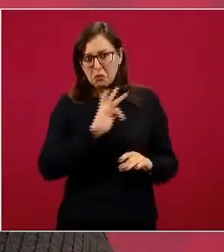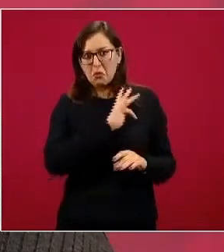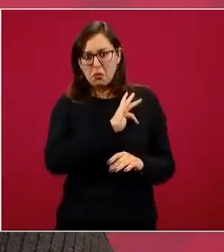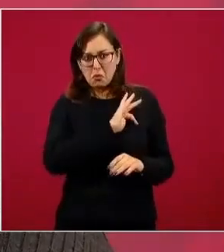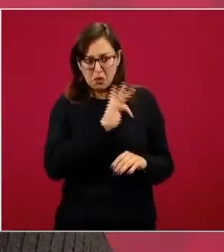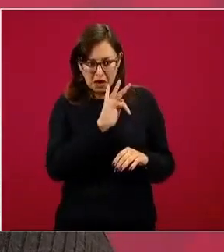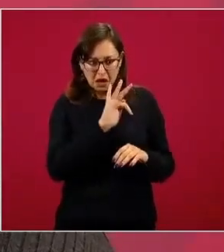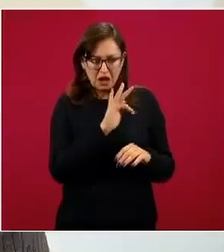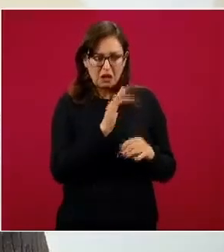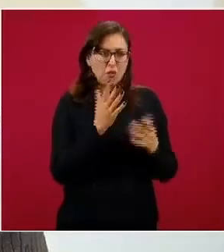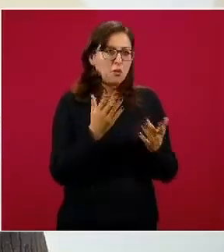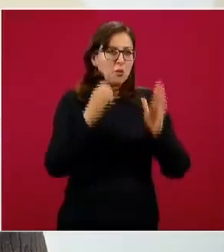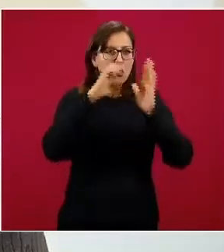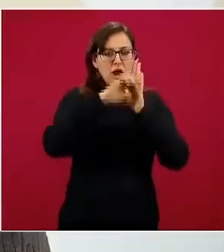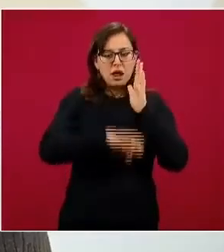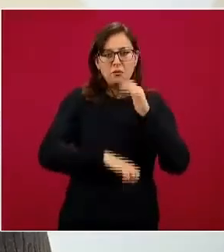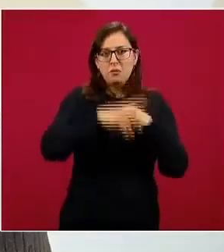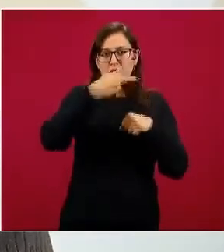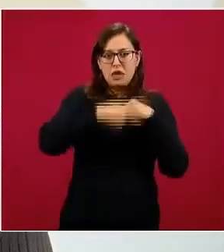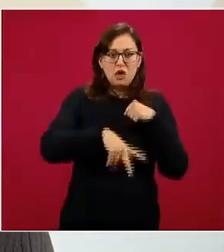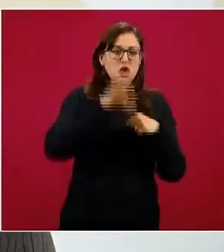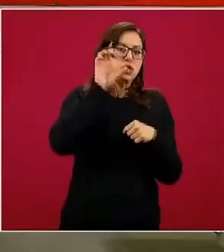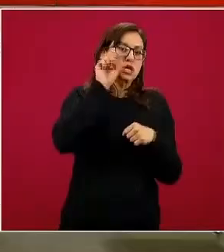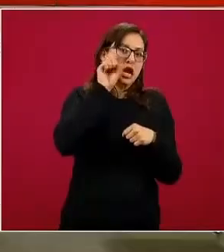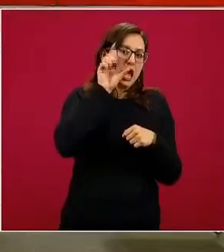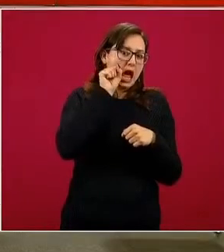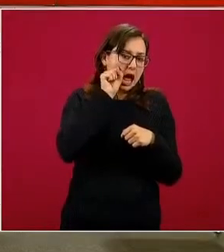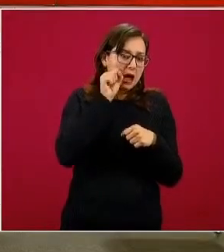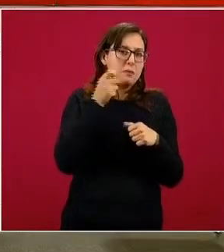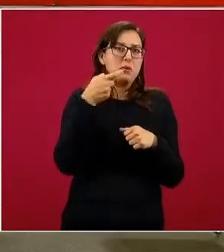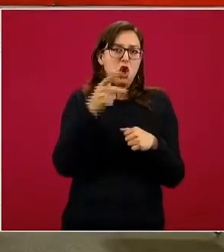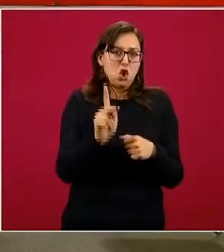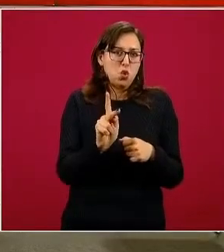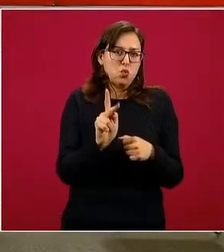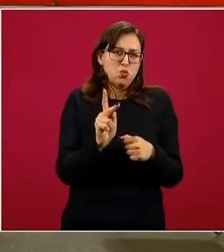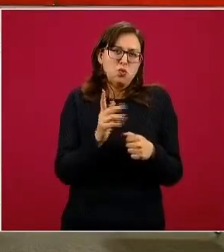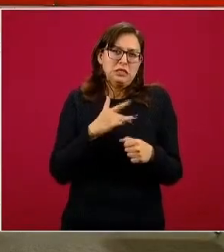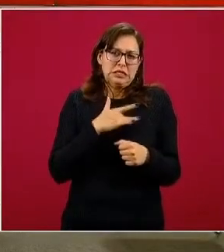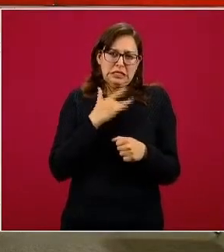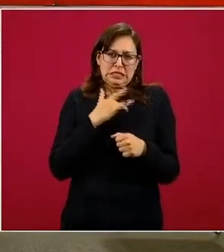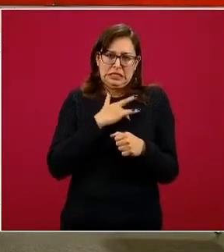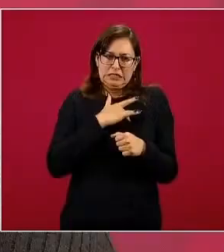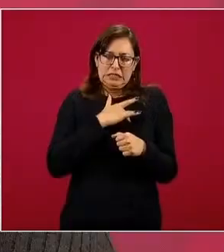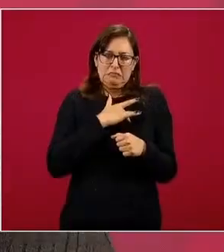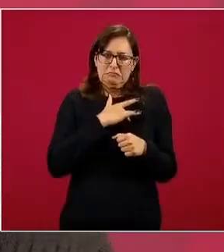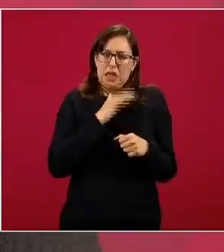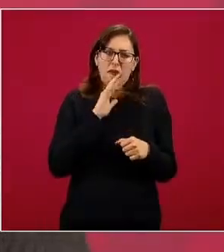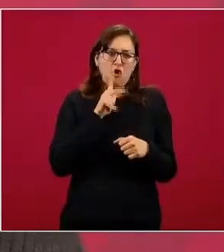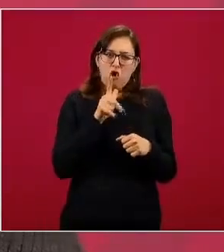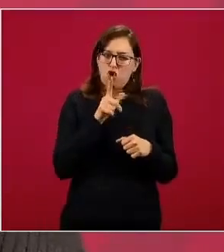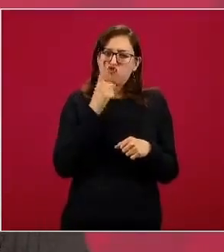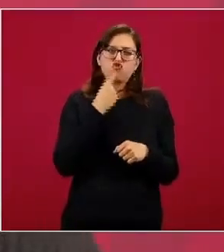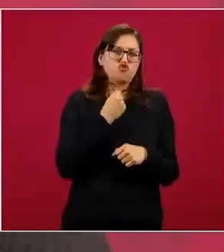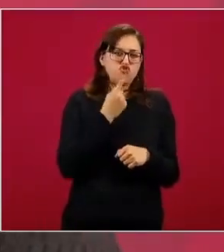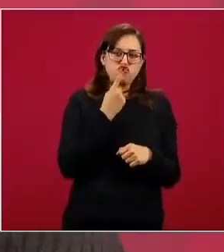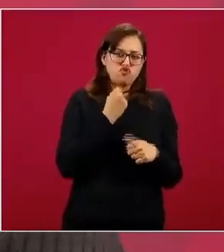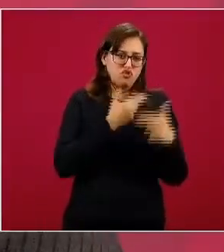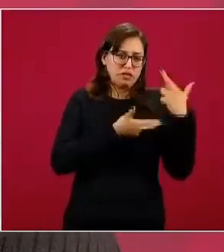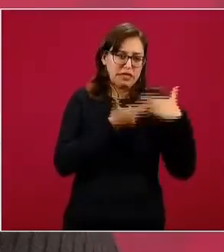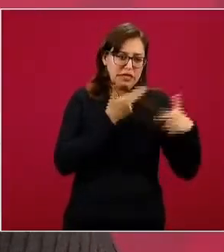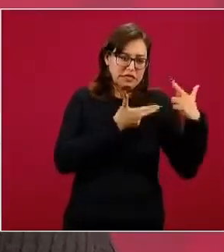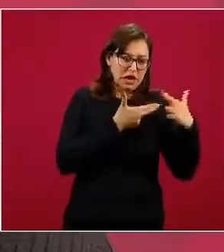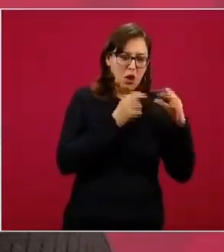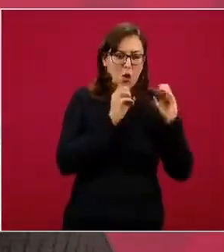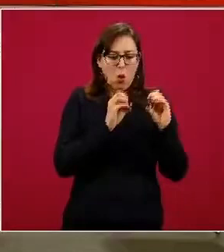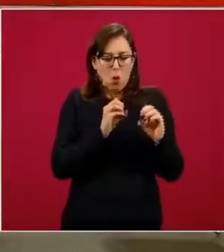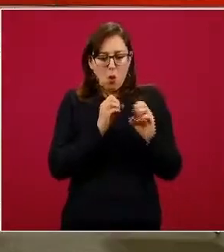en riesgo alto naranja, pero desea implementar actividades de un riesgo máximo rojo, o estando en amarillo